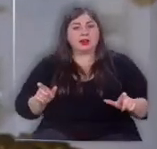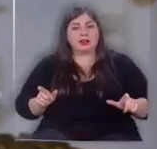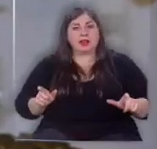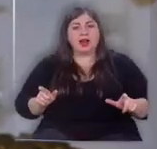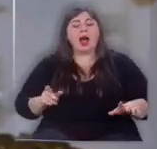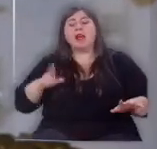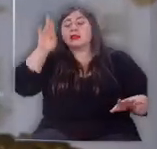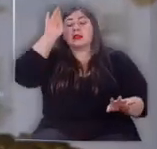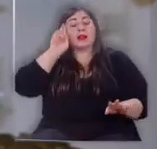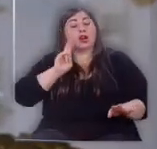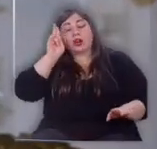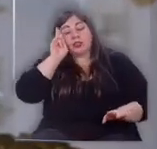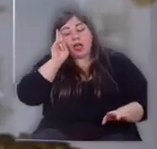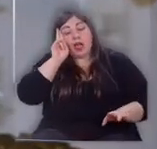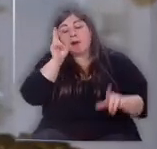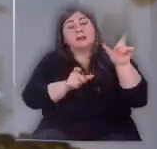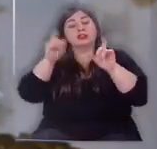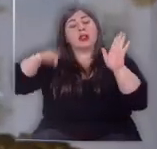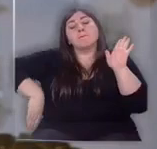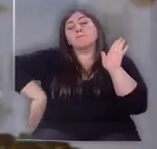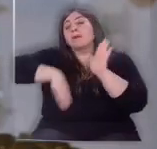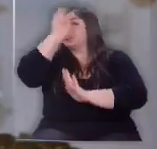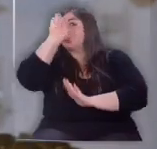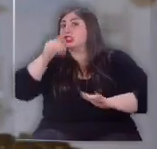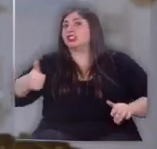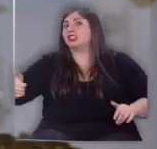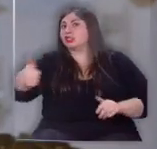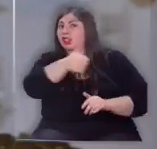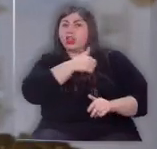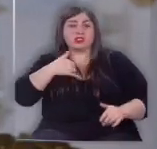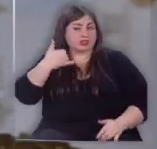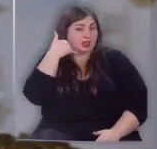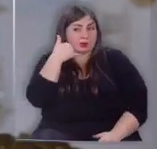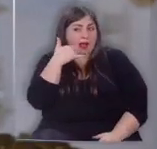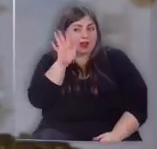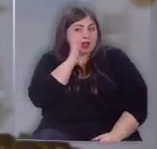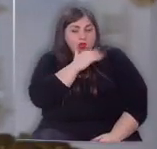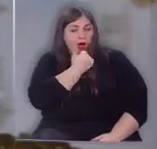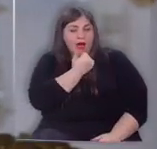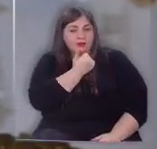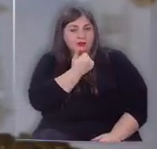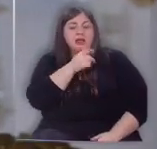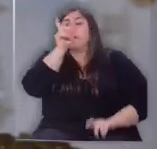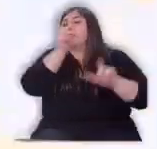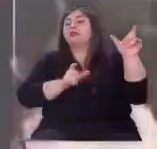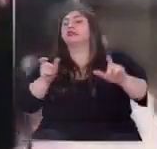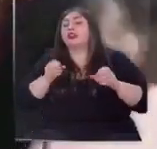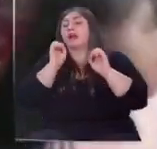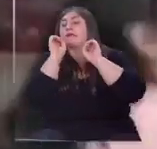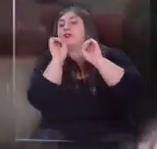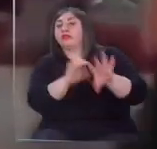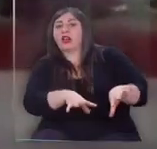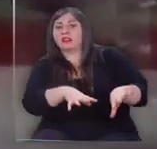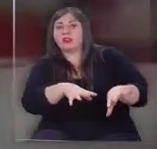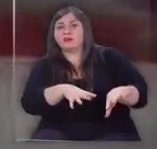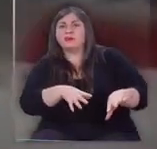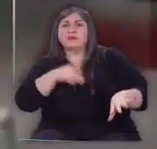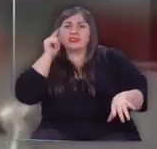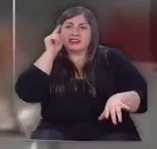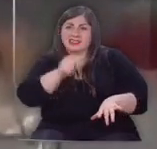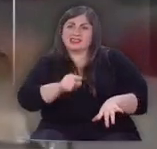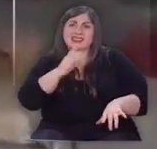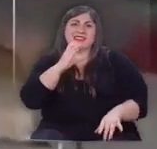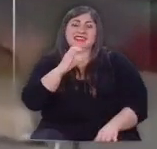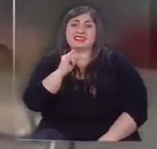Hay que recordar que la gente mayor no tienen todos esos celulares. Hay gente que está abandonada. Un obstáculo que llevó a